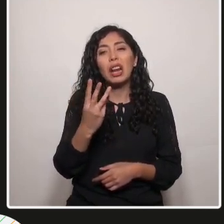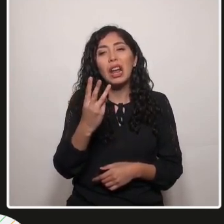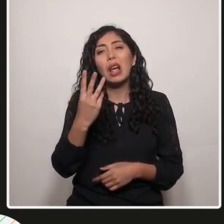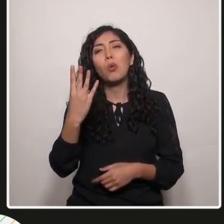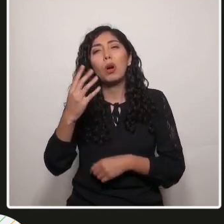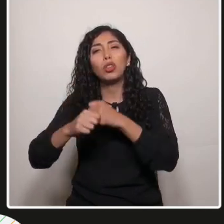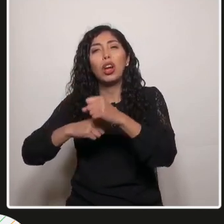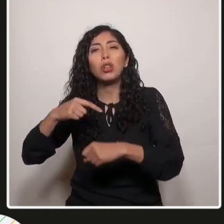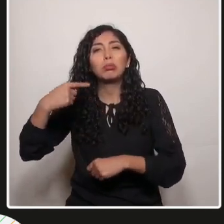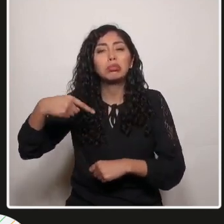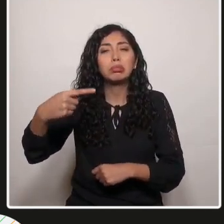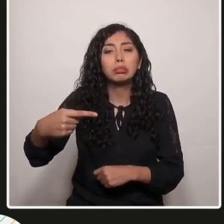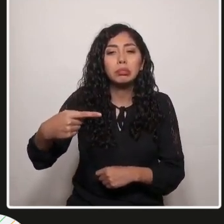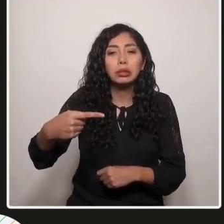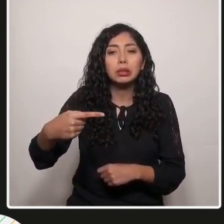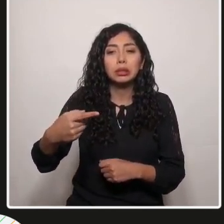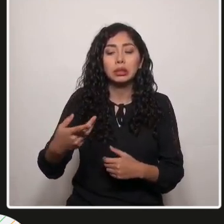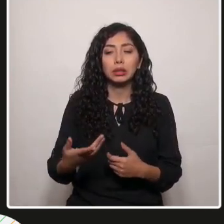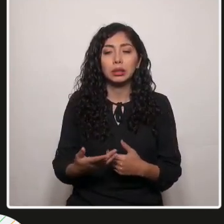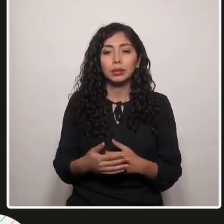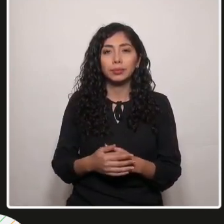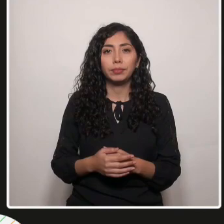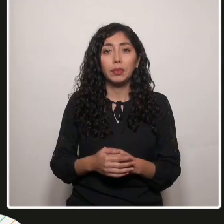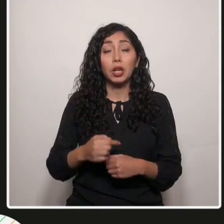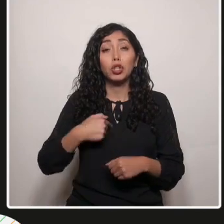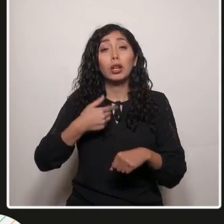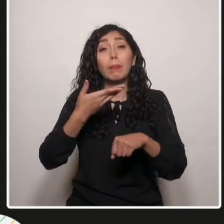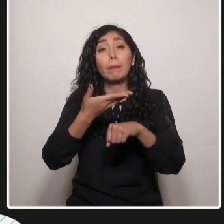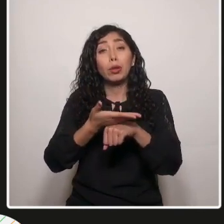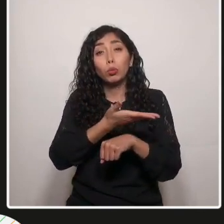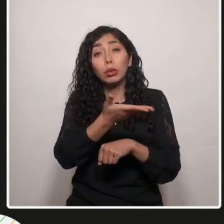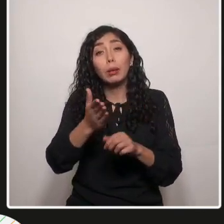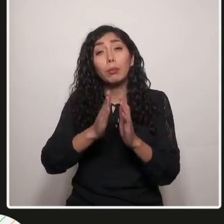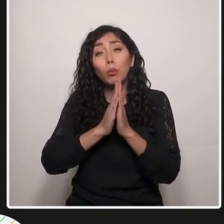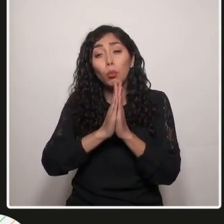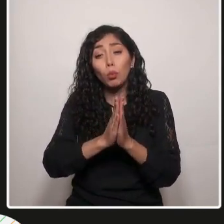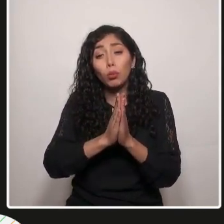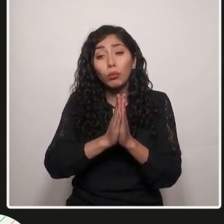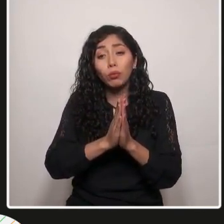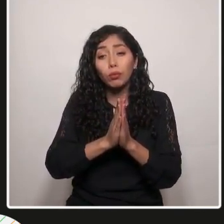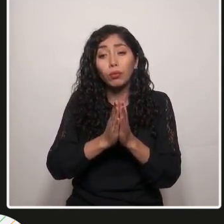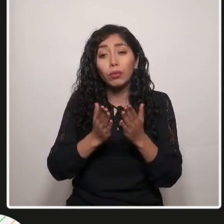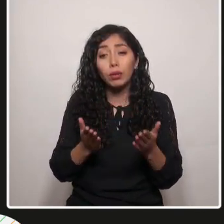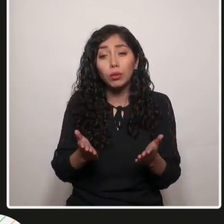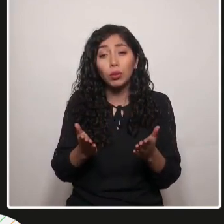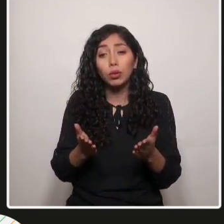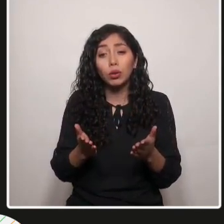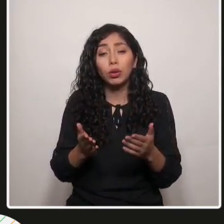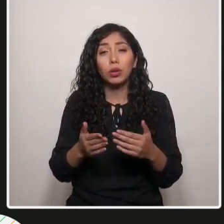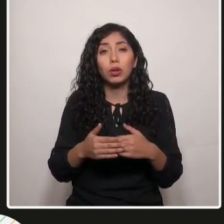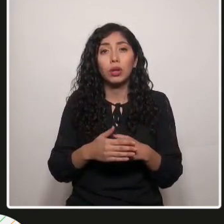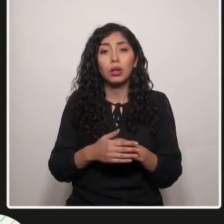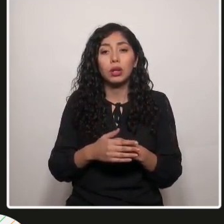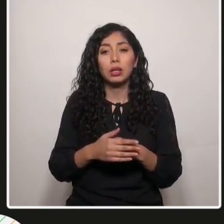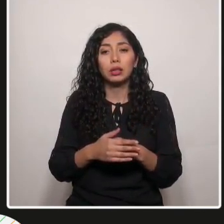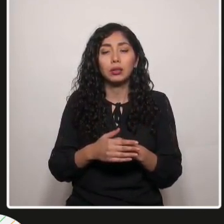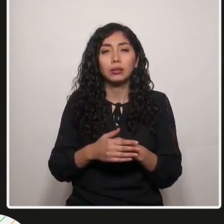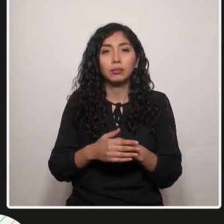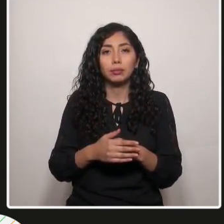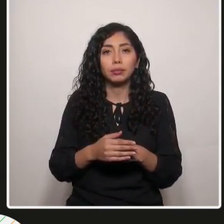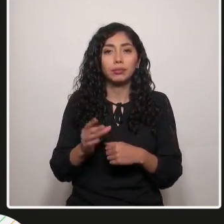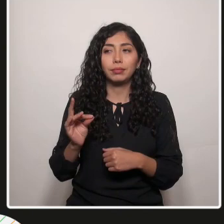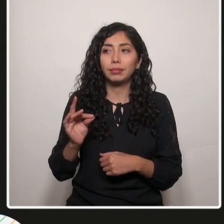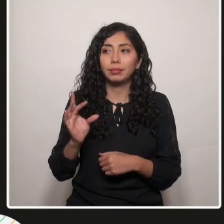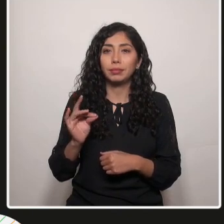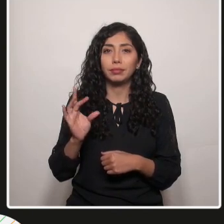de nadie quienes están acá. Así que yo les pediría que por favor hagamos los máximos esfuerzos. Quienes quieran ser candidatos, propónganse, háganlo,